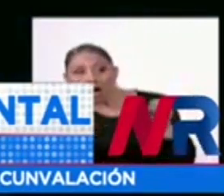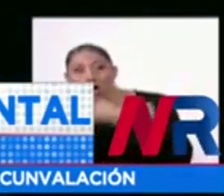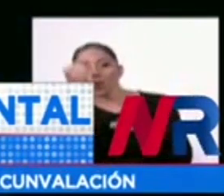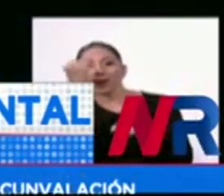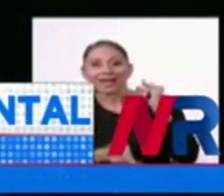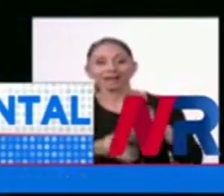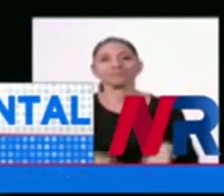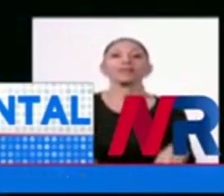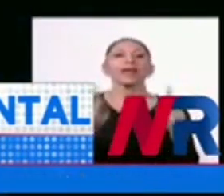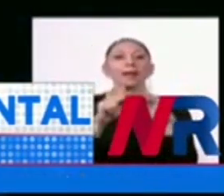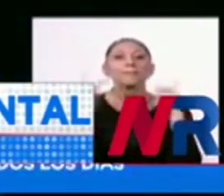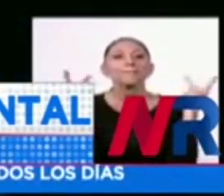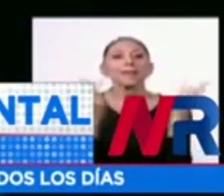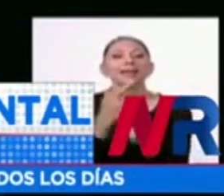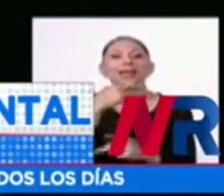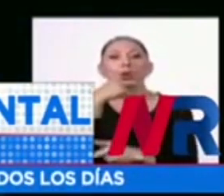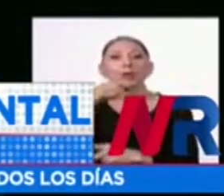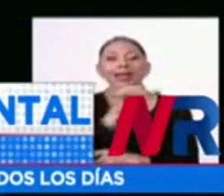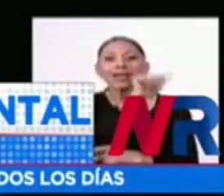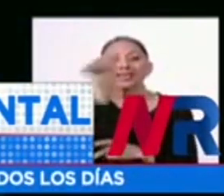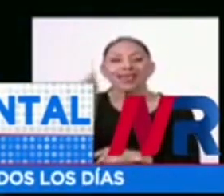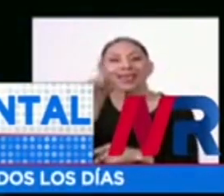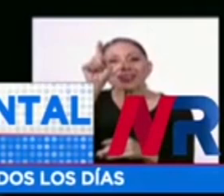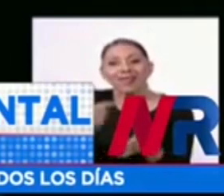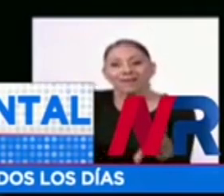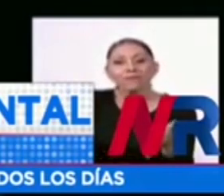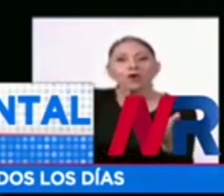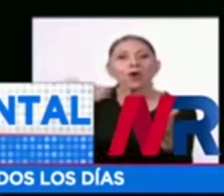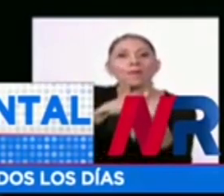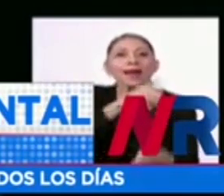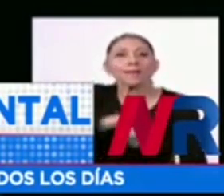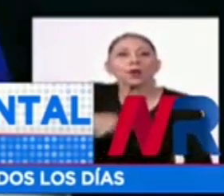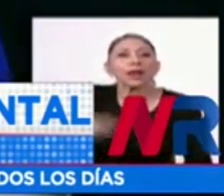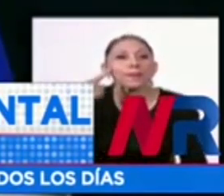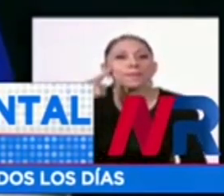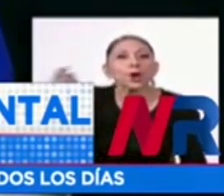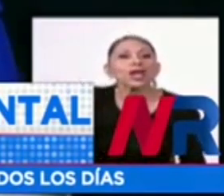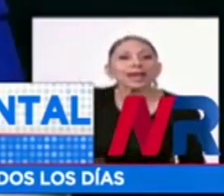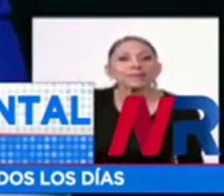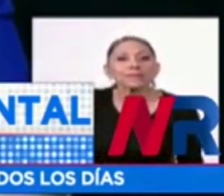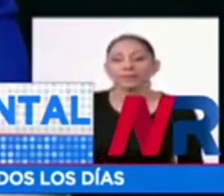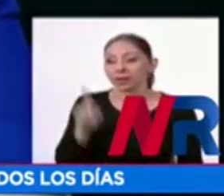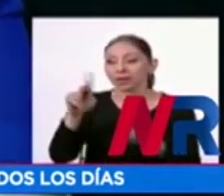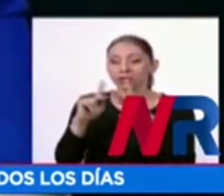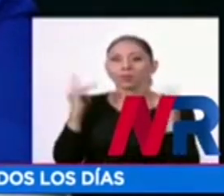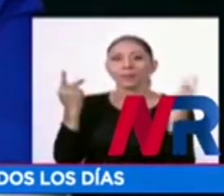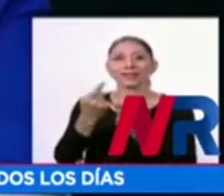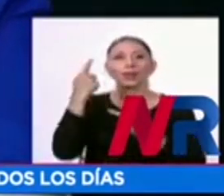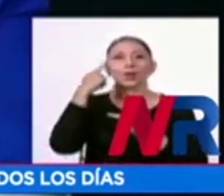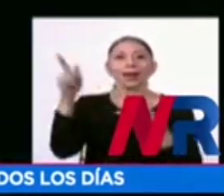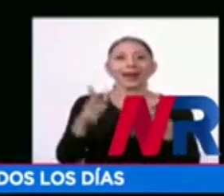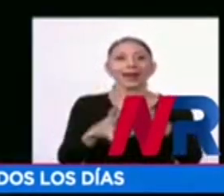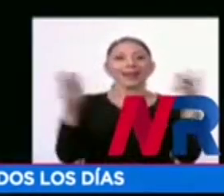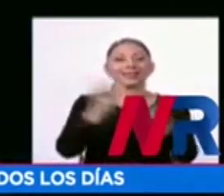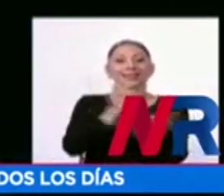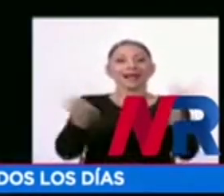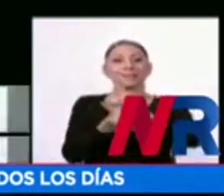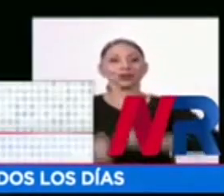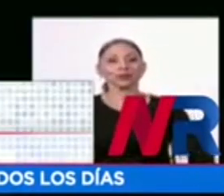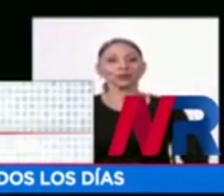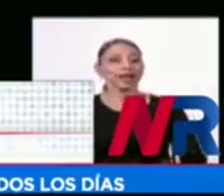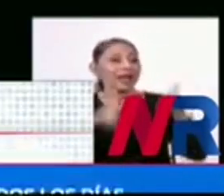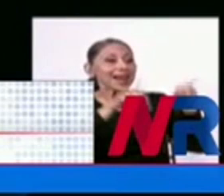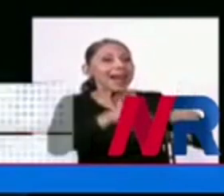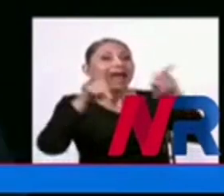el acuerdo de escazú la incorporación de costa rica- a la alianza del pacífico y el acuerdo con el fondo monetario